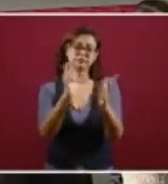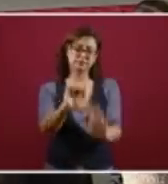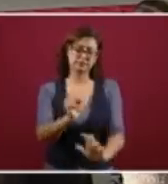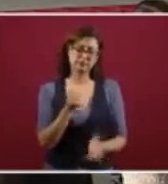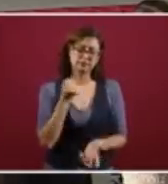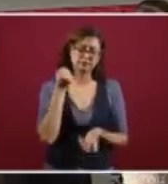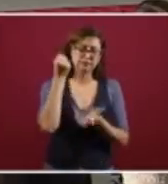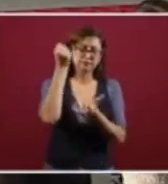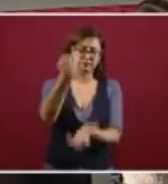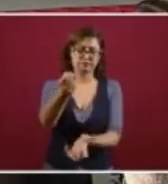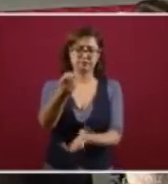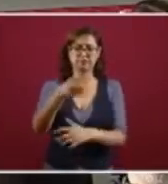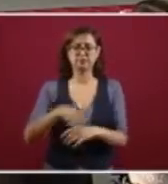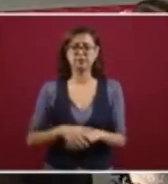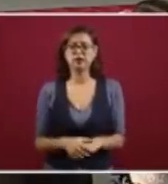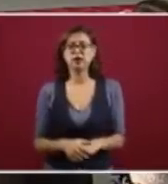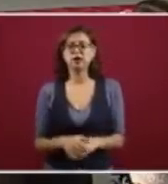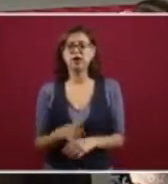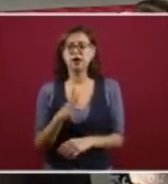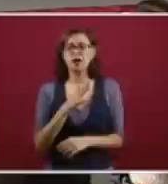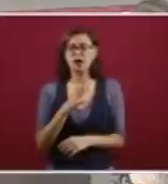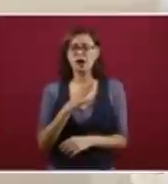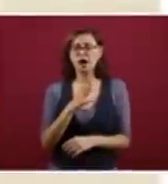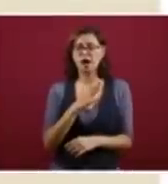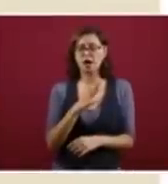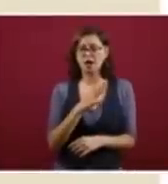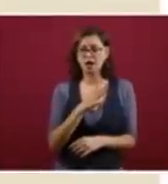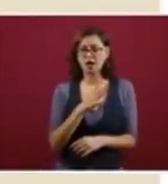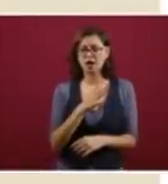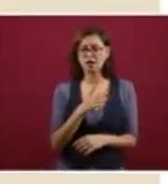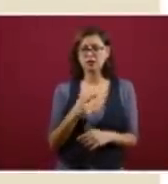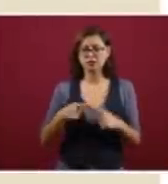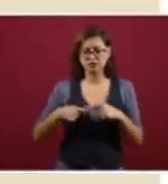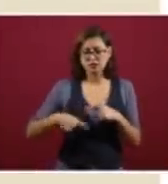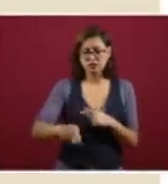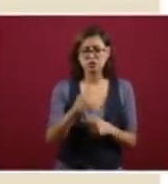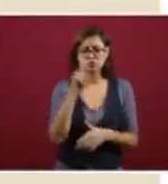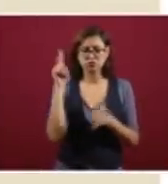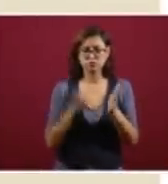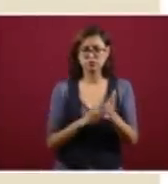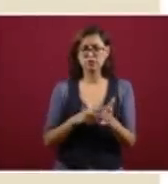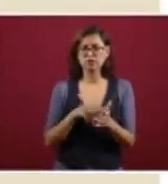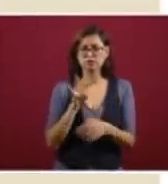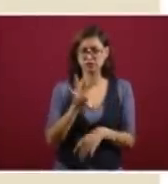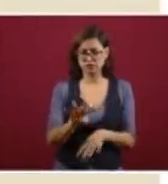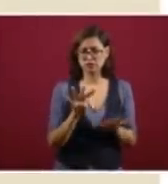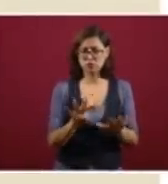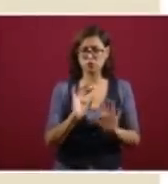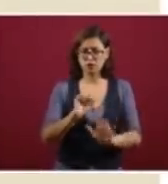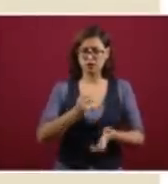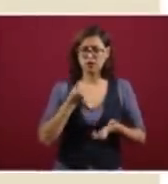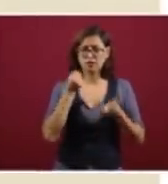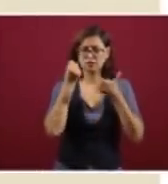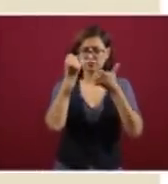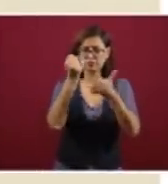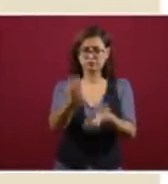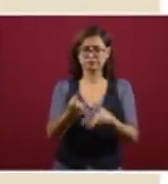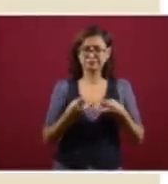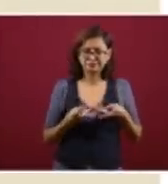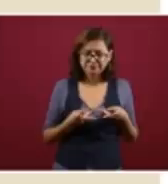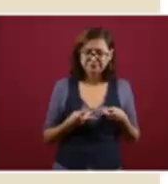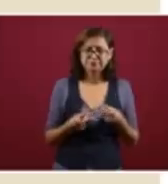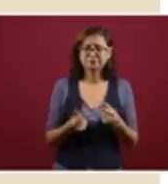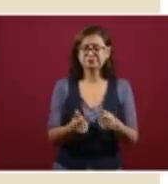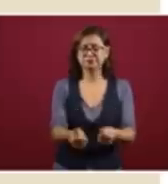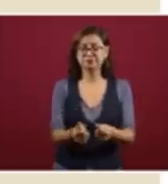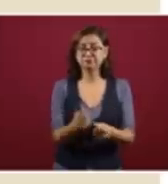tenemos disponibles para el ejercicio 2019 lo que son los recursos